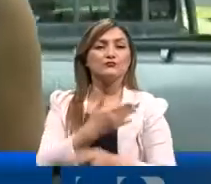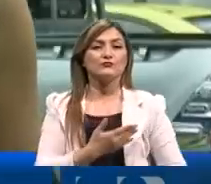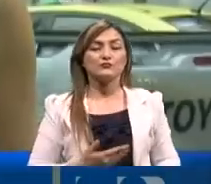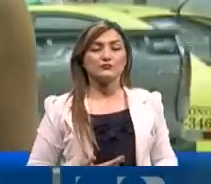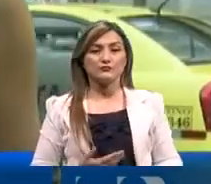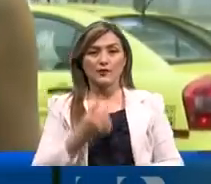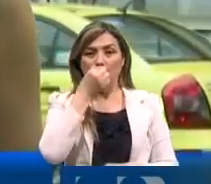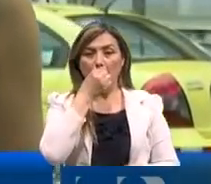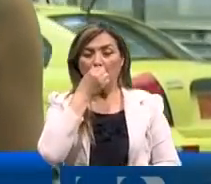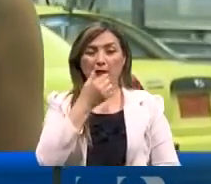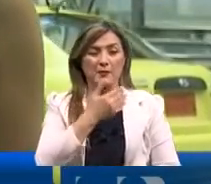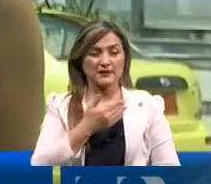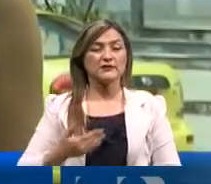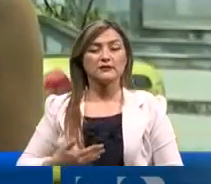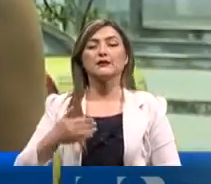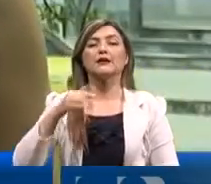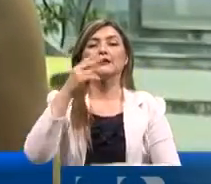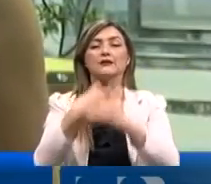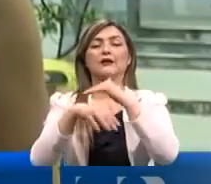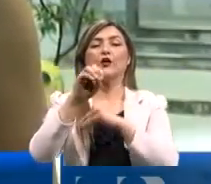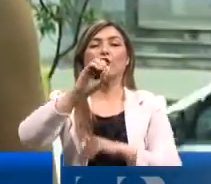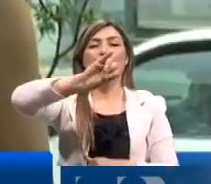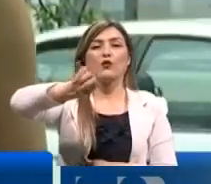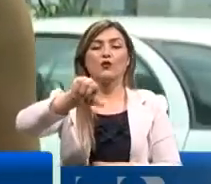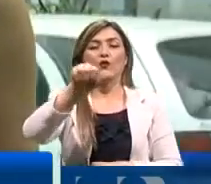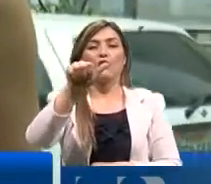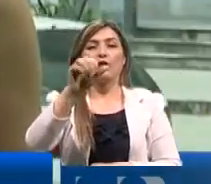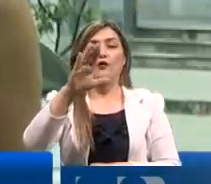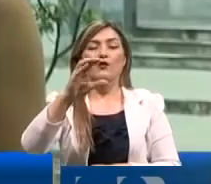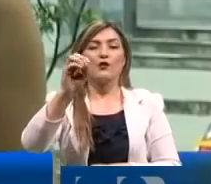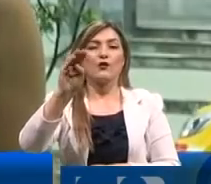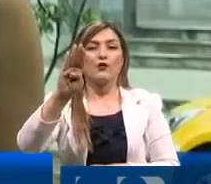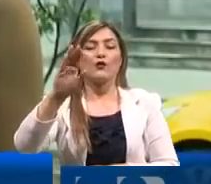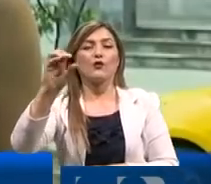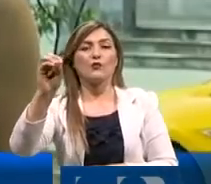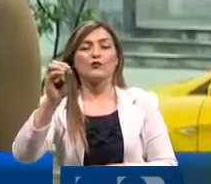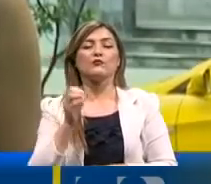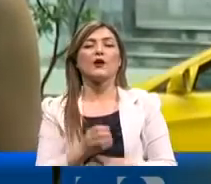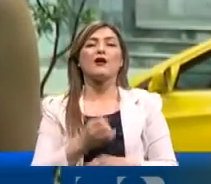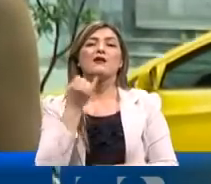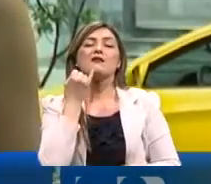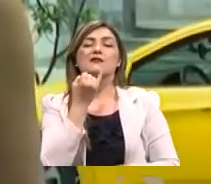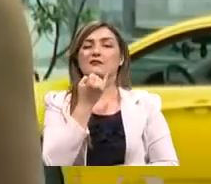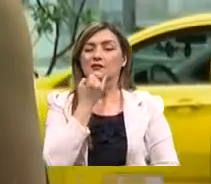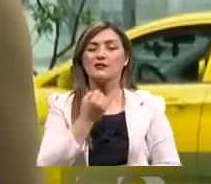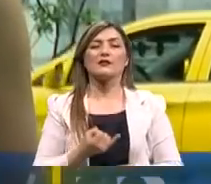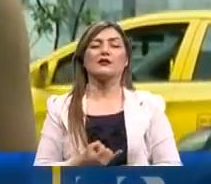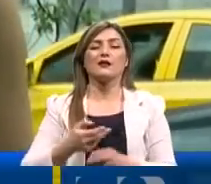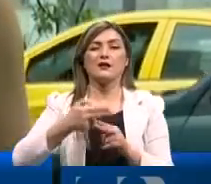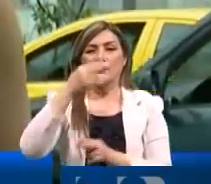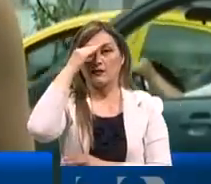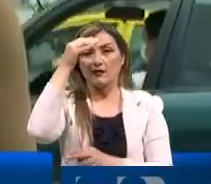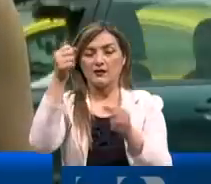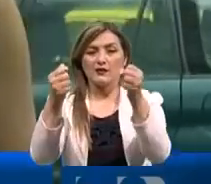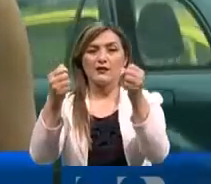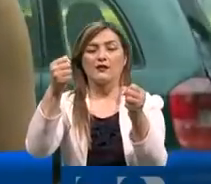Abdalá Bucaram, su hijo Jacobo Bucaram Pulley, el israelí Sheyman Oren, el exagente metropolitano de tránsito Leandro Berrones y tres